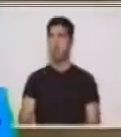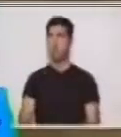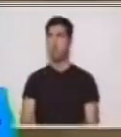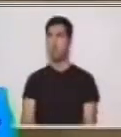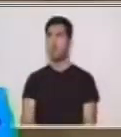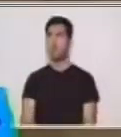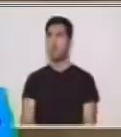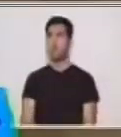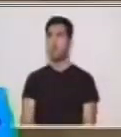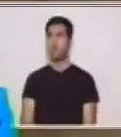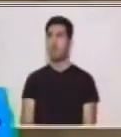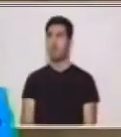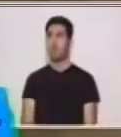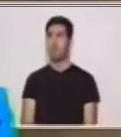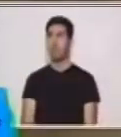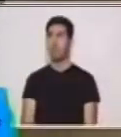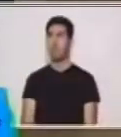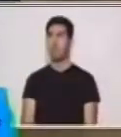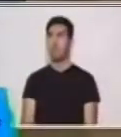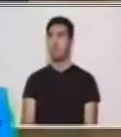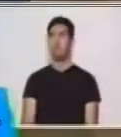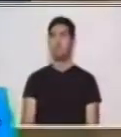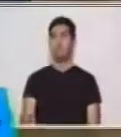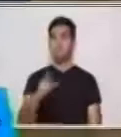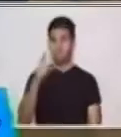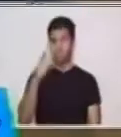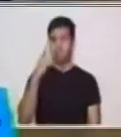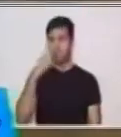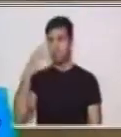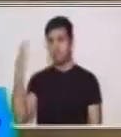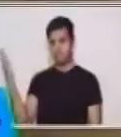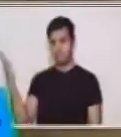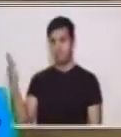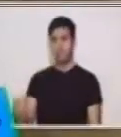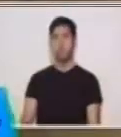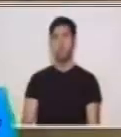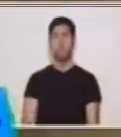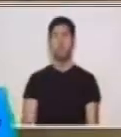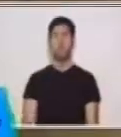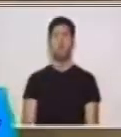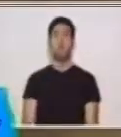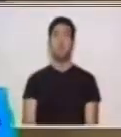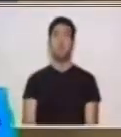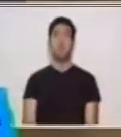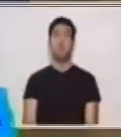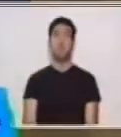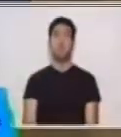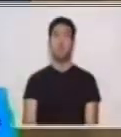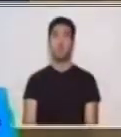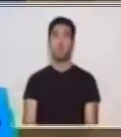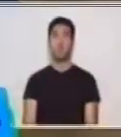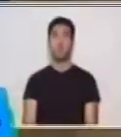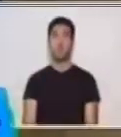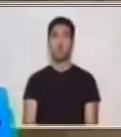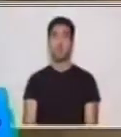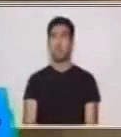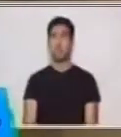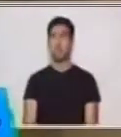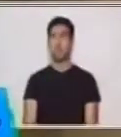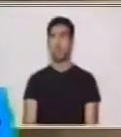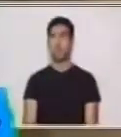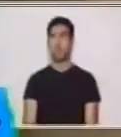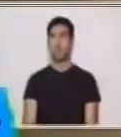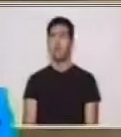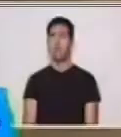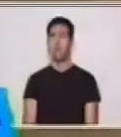Entonces, para que en casa puedas trazarlos también. Vamos a colocar acá porque se está a